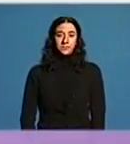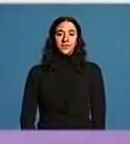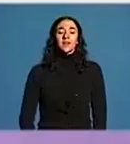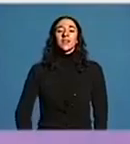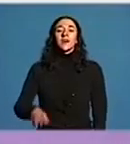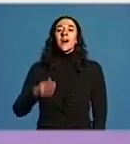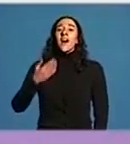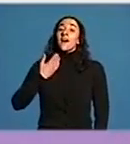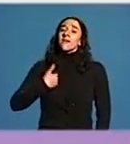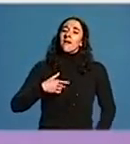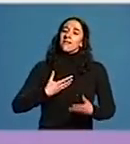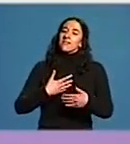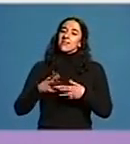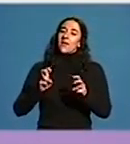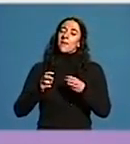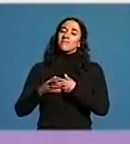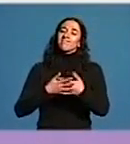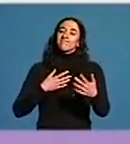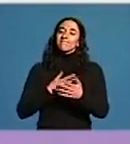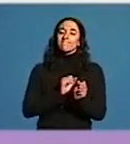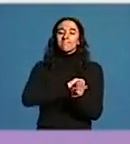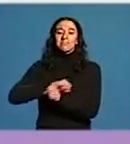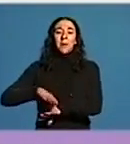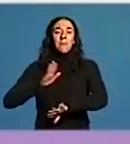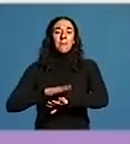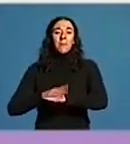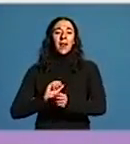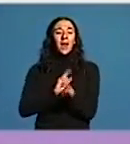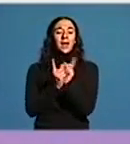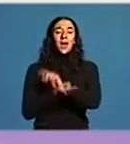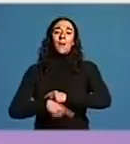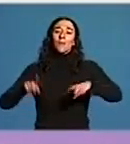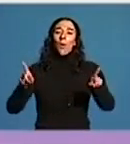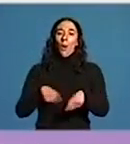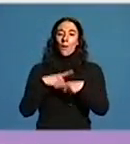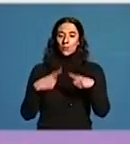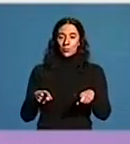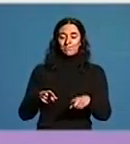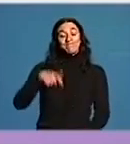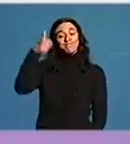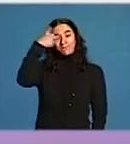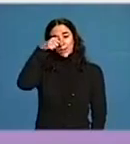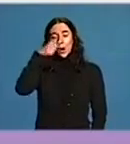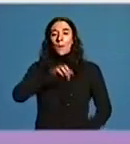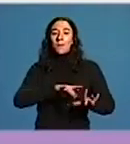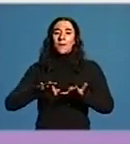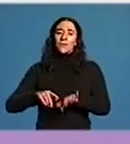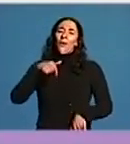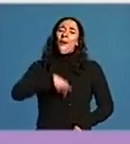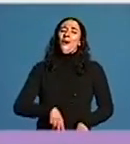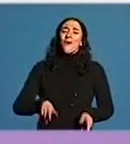quieres que sea el diseño. Deseños únicos para sentirse máis especial.